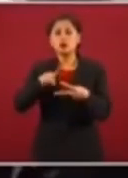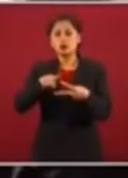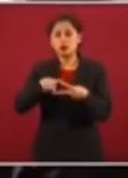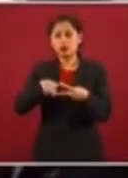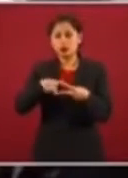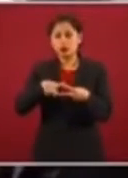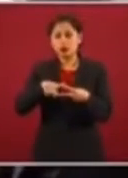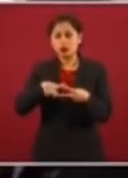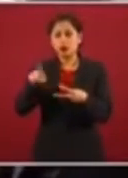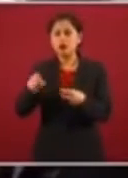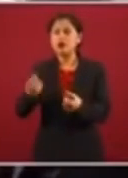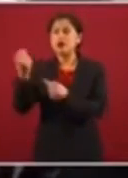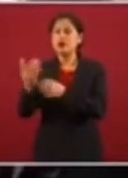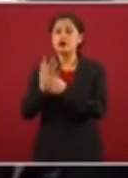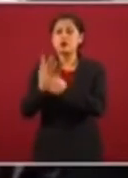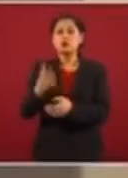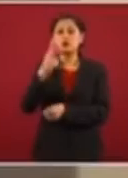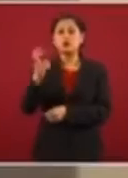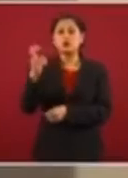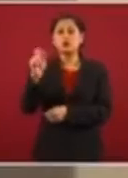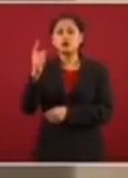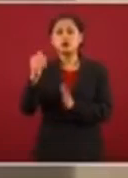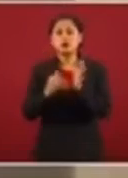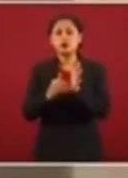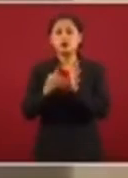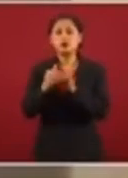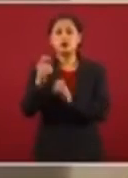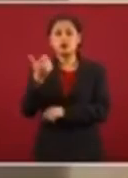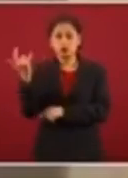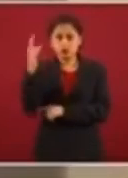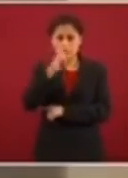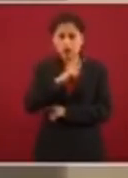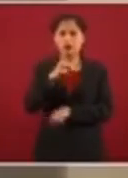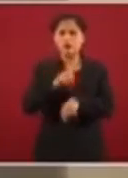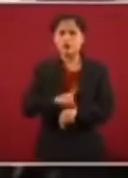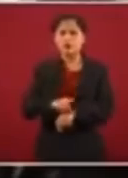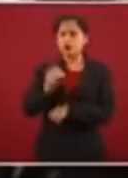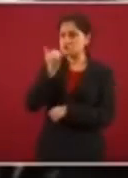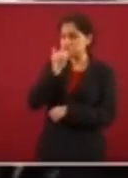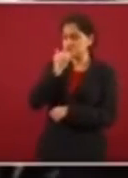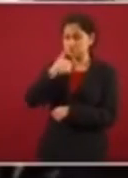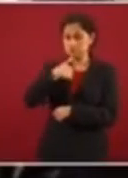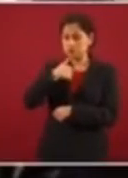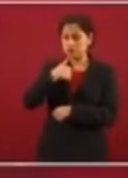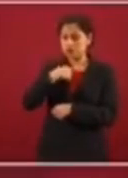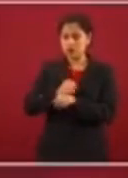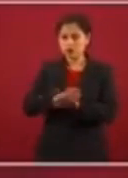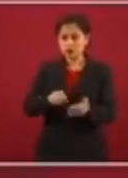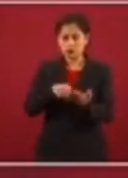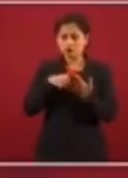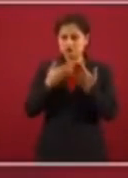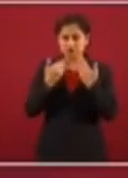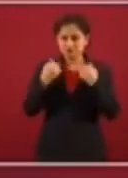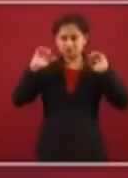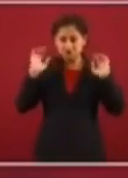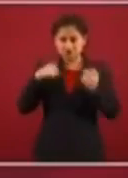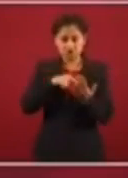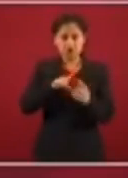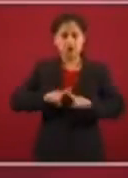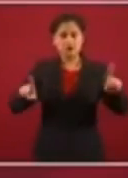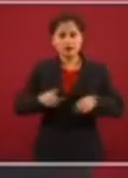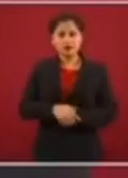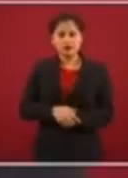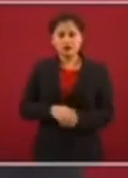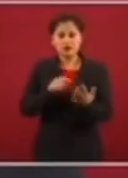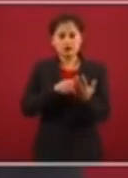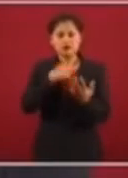se habla que se han retirado 321 mil millones en bonos del gobierno en 20 días. Entonces quisiera saber qué es lo que van a hacer. No tengo ese dato. No tengo ese dato. Tengo otro dato. De que estamos